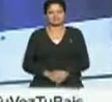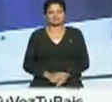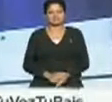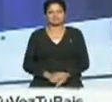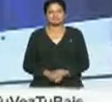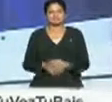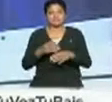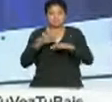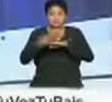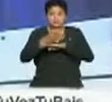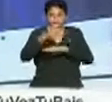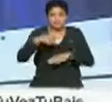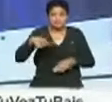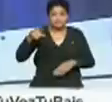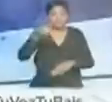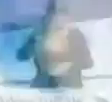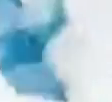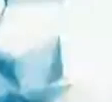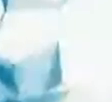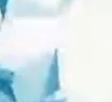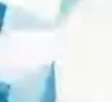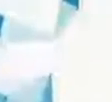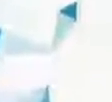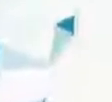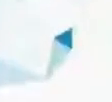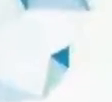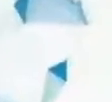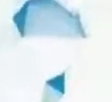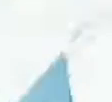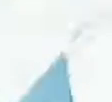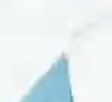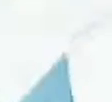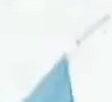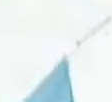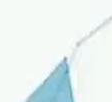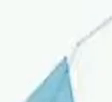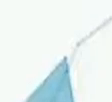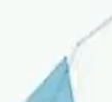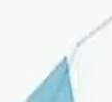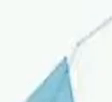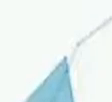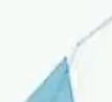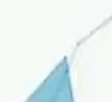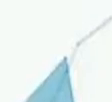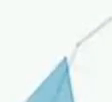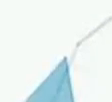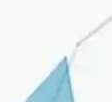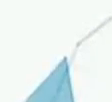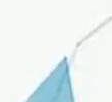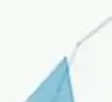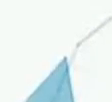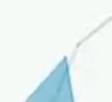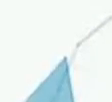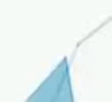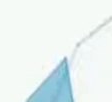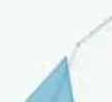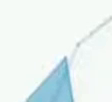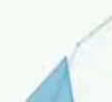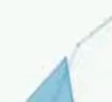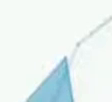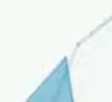estelar. Al volver les contaremos, CNT, la Corporación Nacional de Telecomunicaciones,